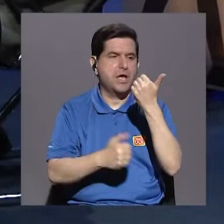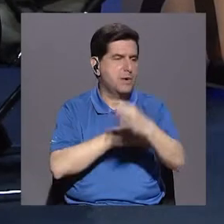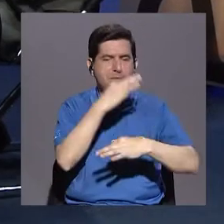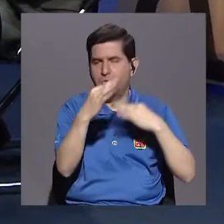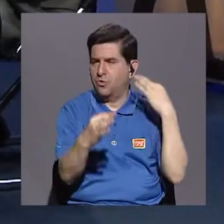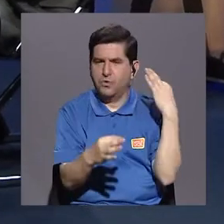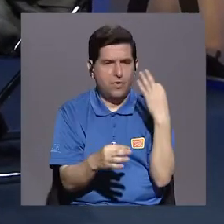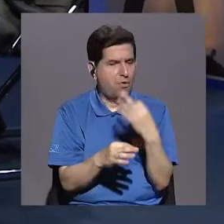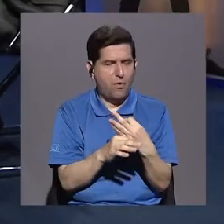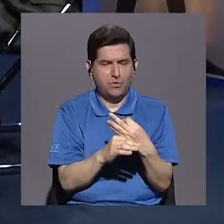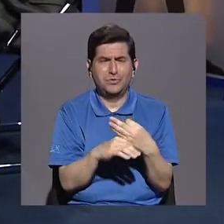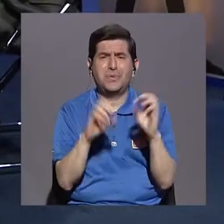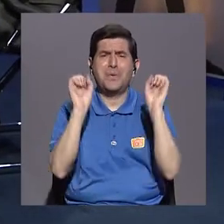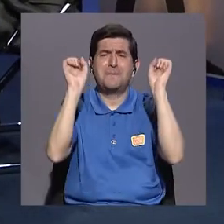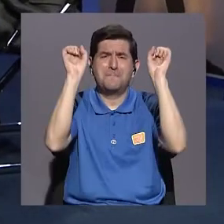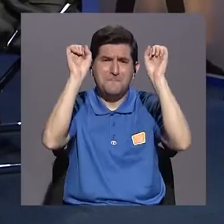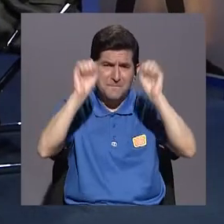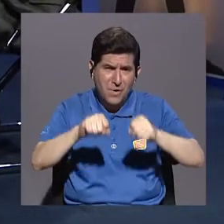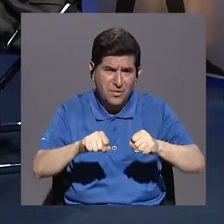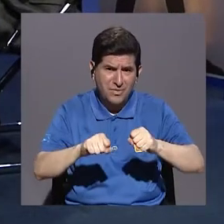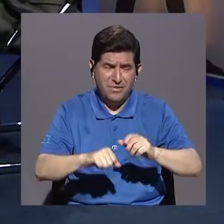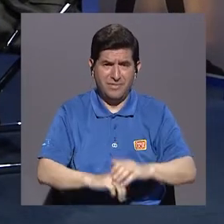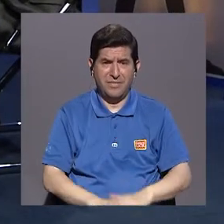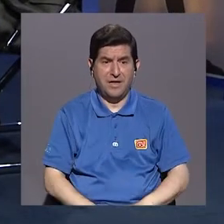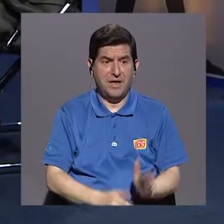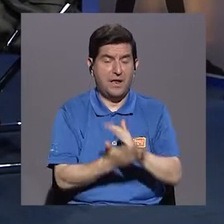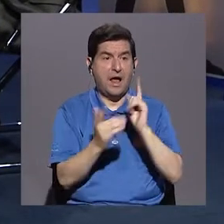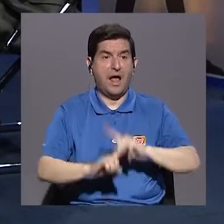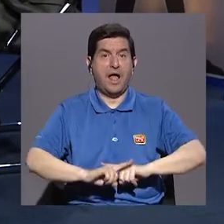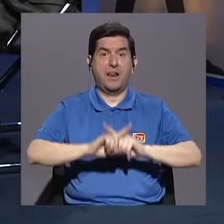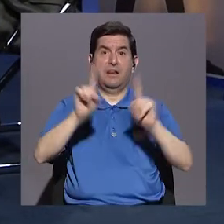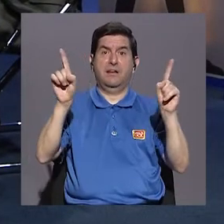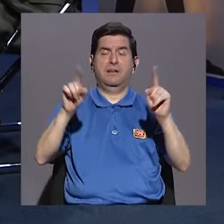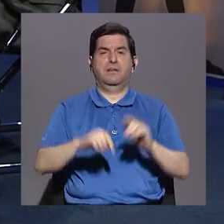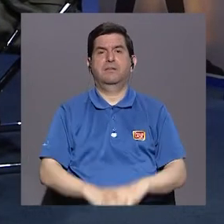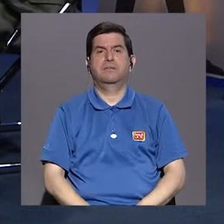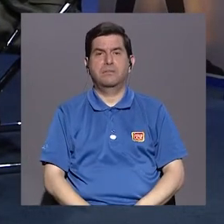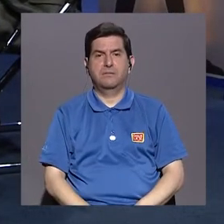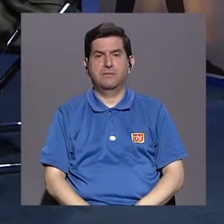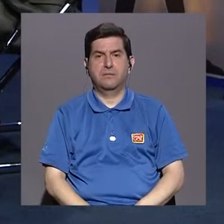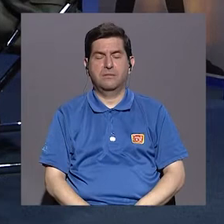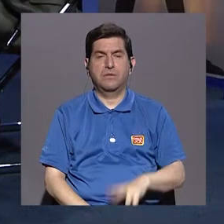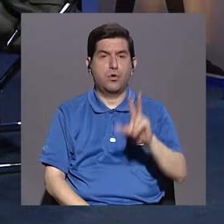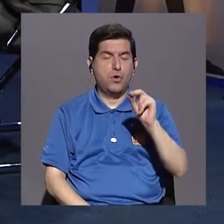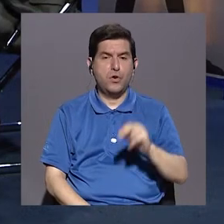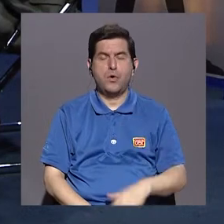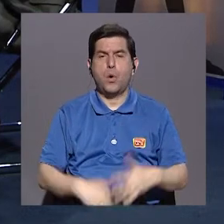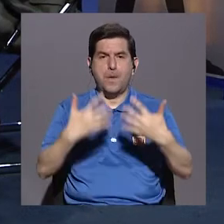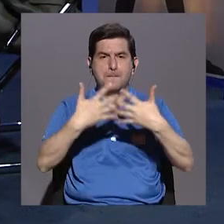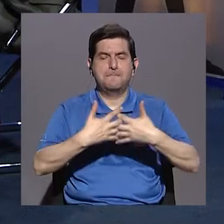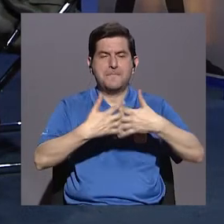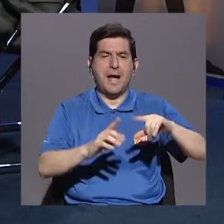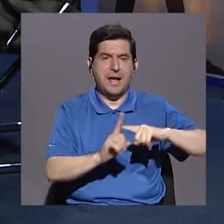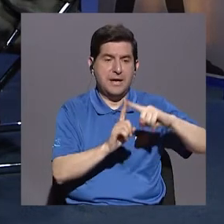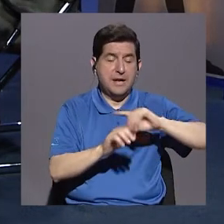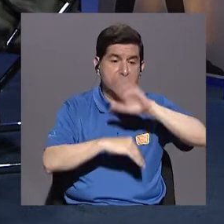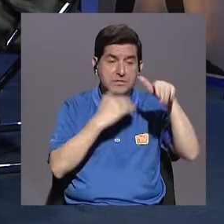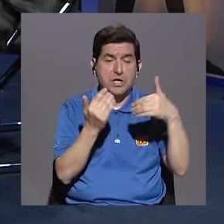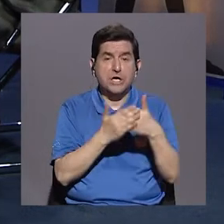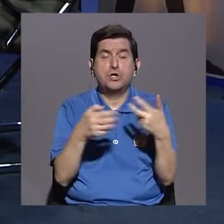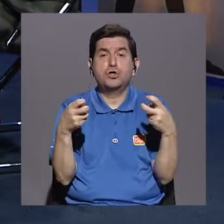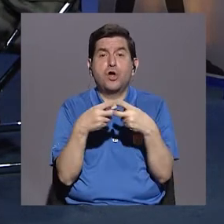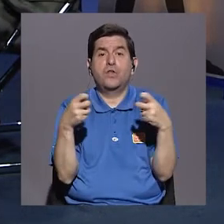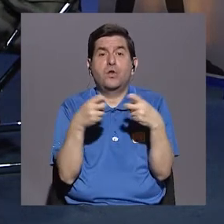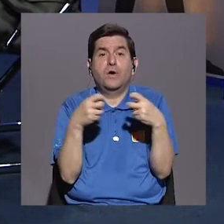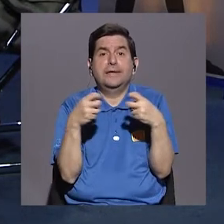otro tipo vaya a hacer algo diferente no vaya a ser máquinas térmicas y que todo sea eléctrico que